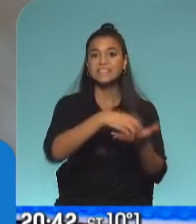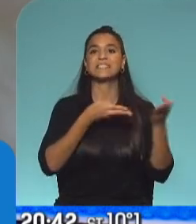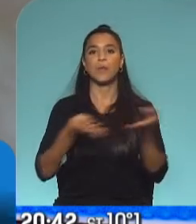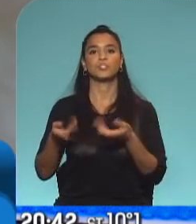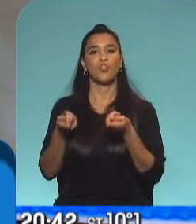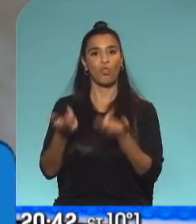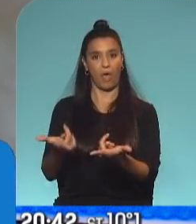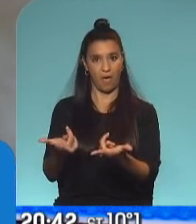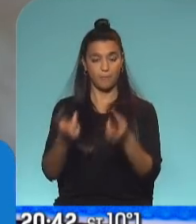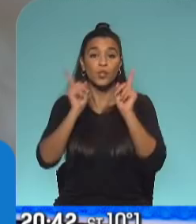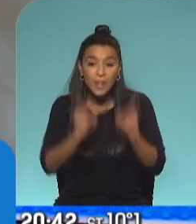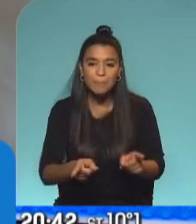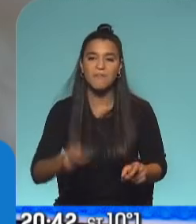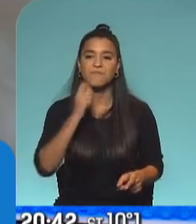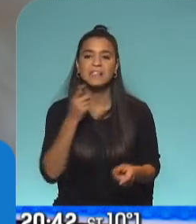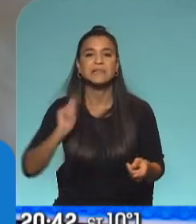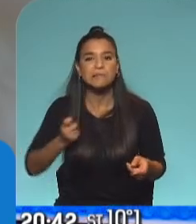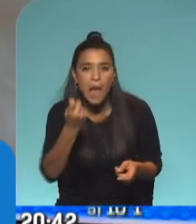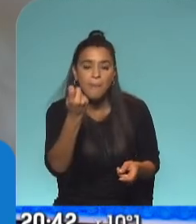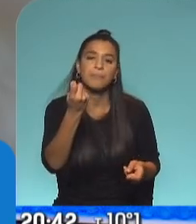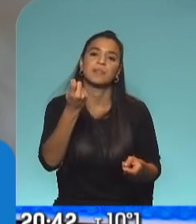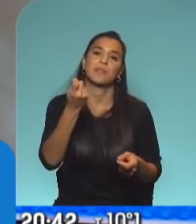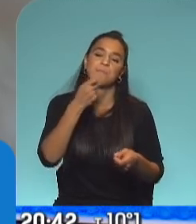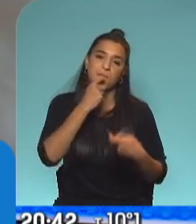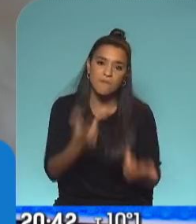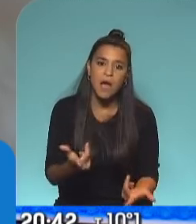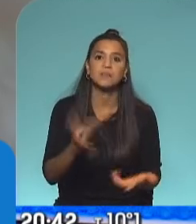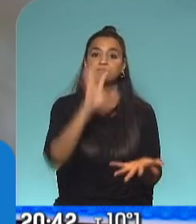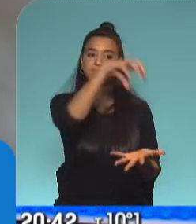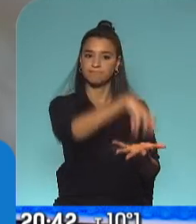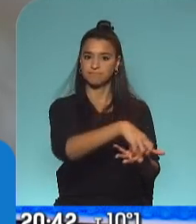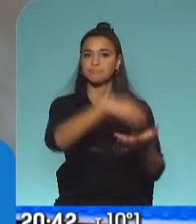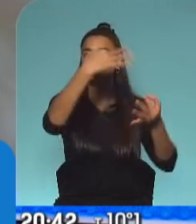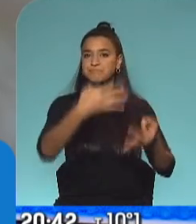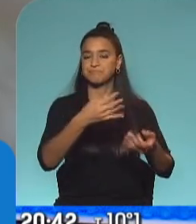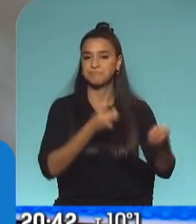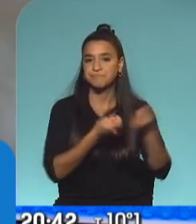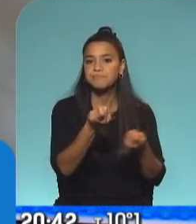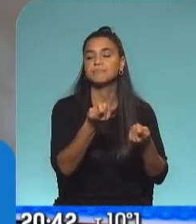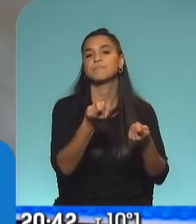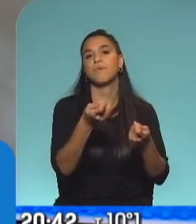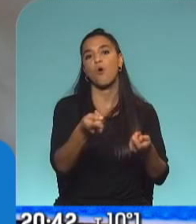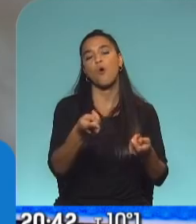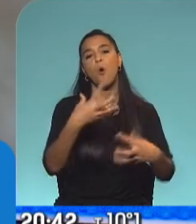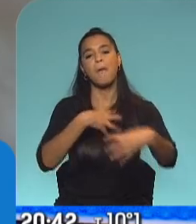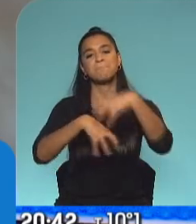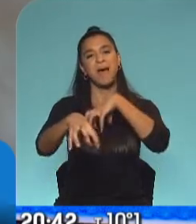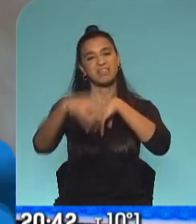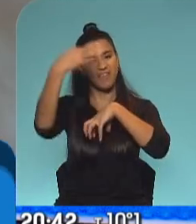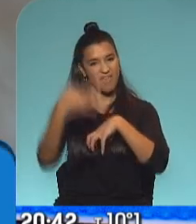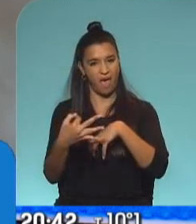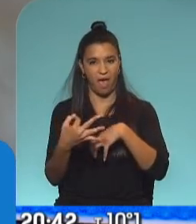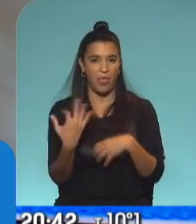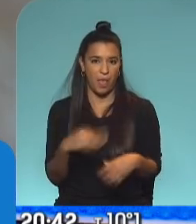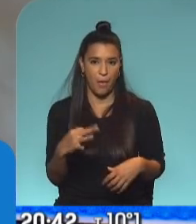además logre facilitar los trámites que vienen a hacer, que sea un organismo inteligente y que sea un organismo con mucha empatía para poder ponernos siempre